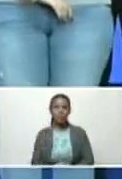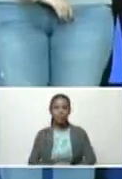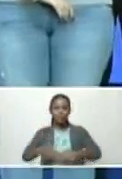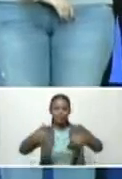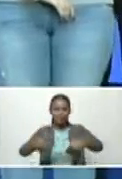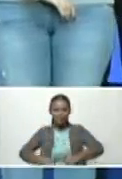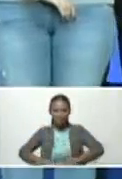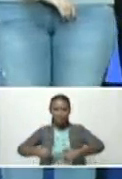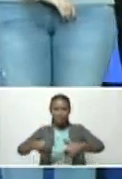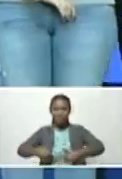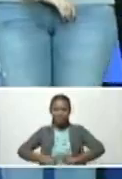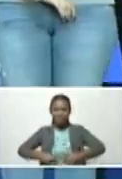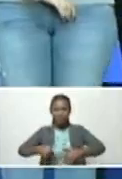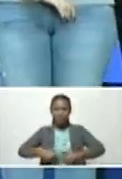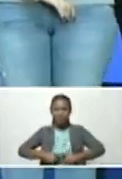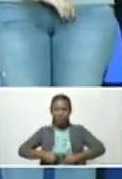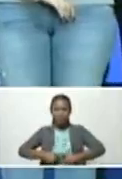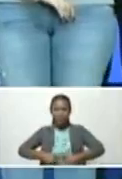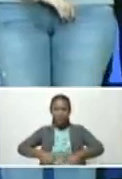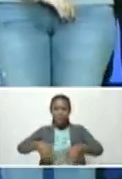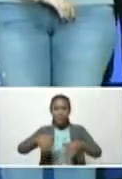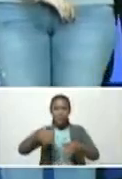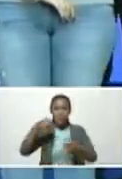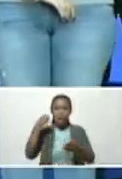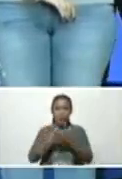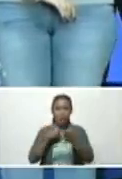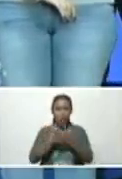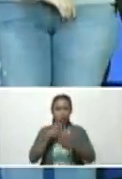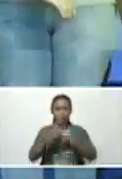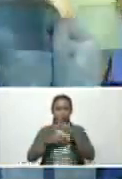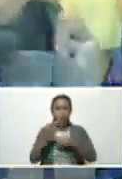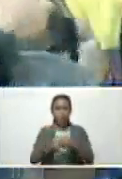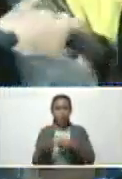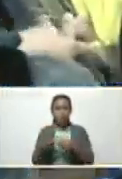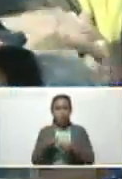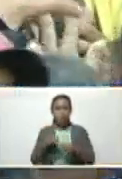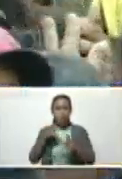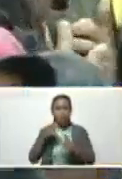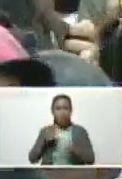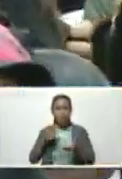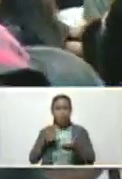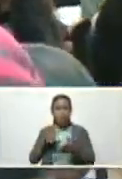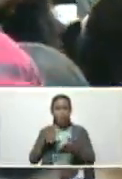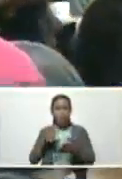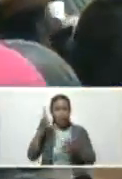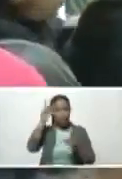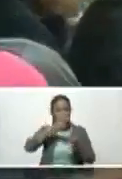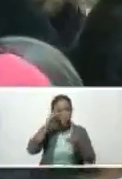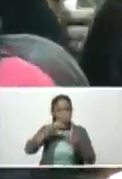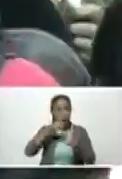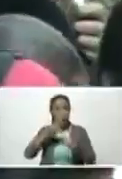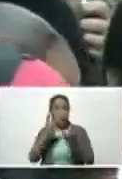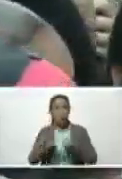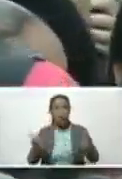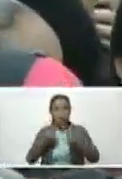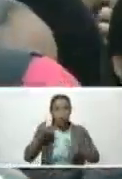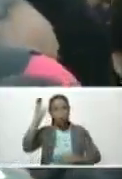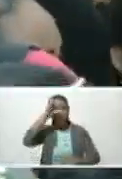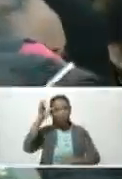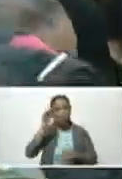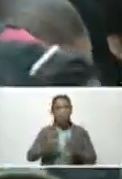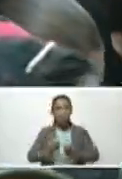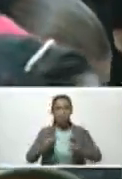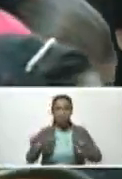esfuerzo, de la lucha y de lo que se ha sembrado en valores, en conciencia, en educación, en